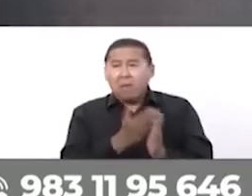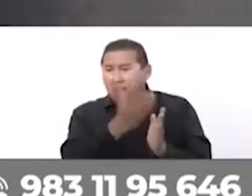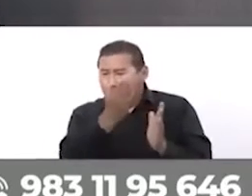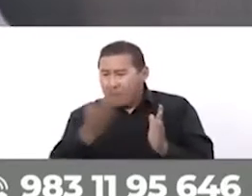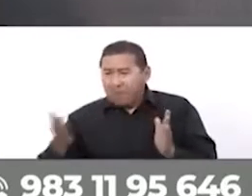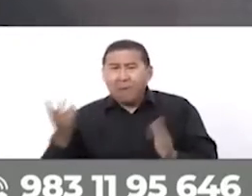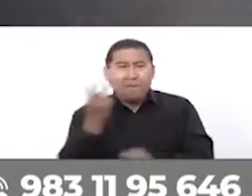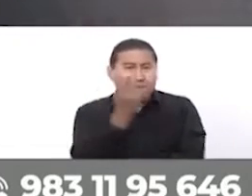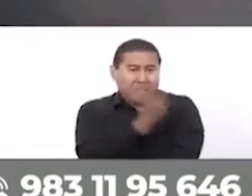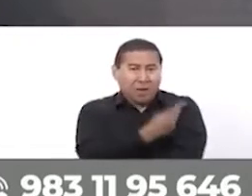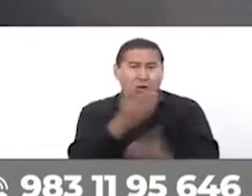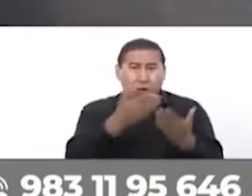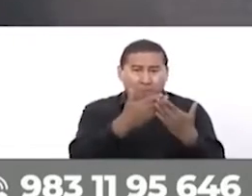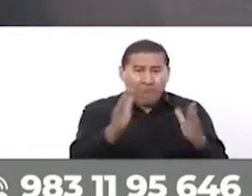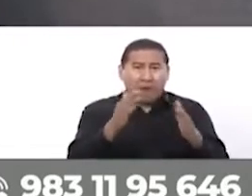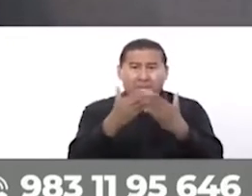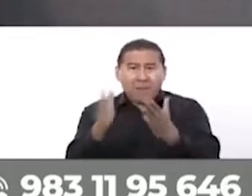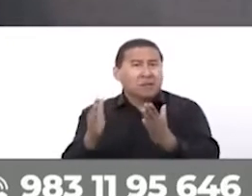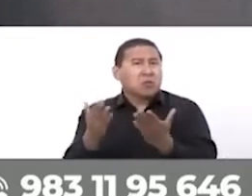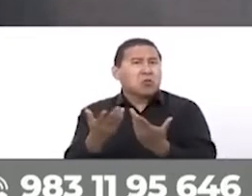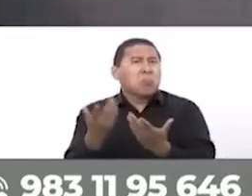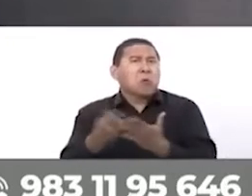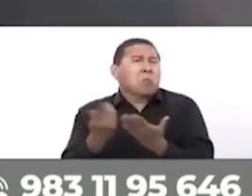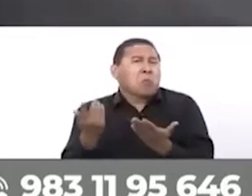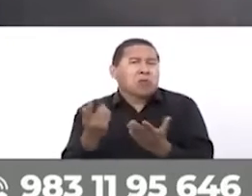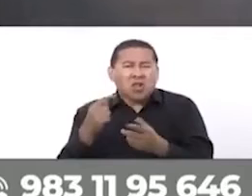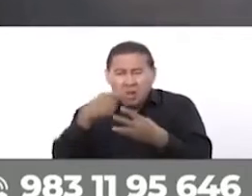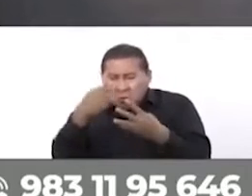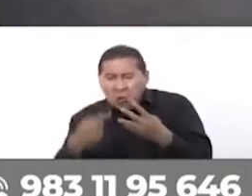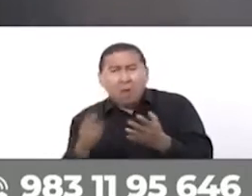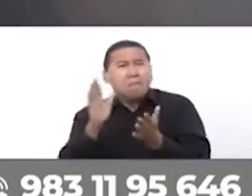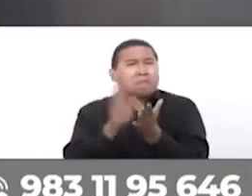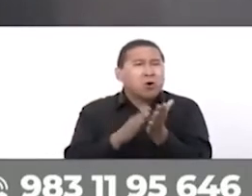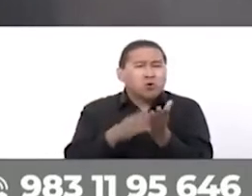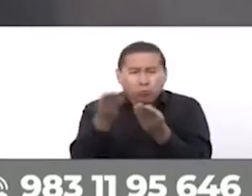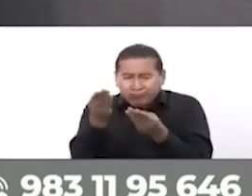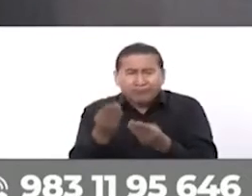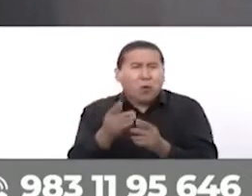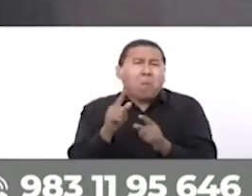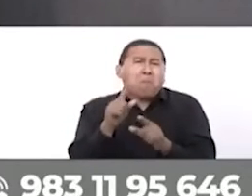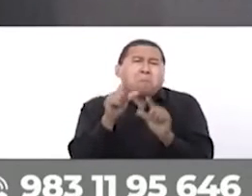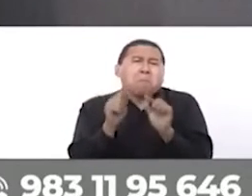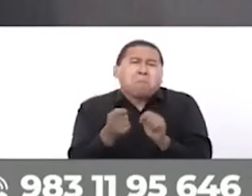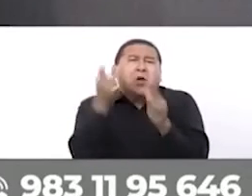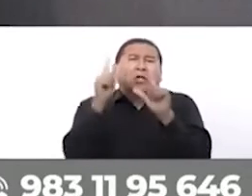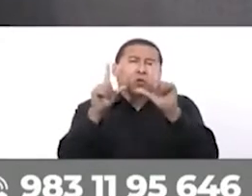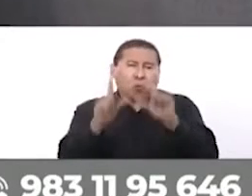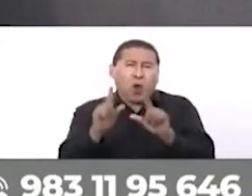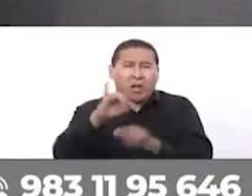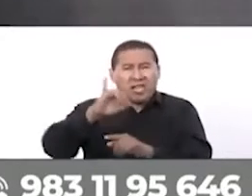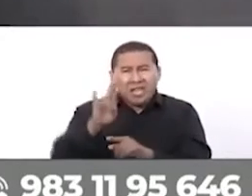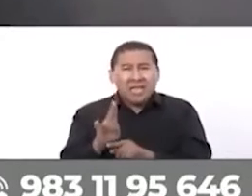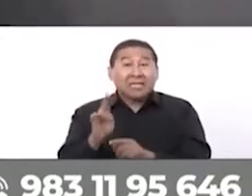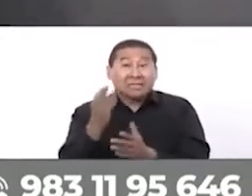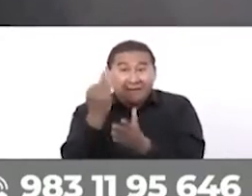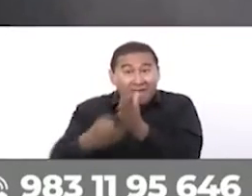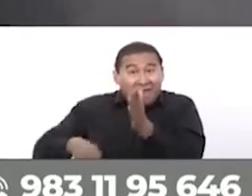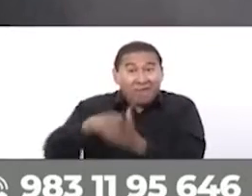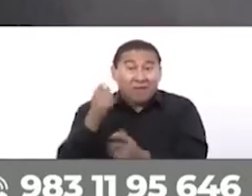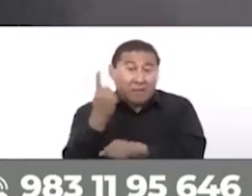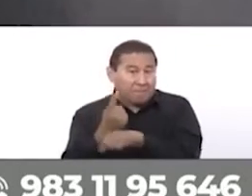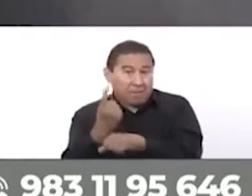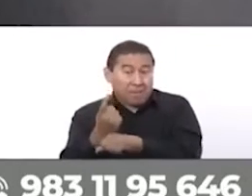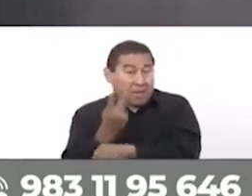abierta con el mínimo de requisitos acudan a vacunarse quienes no se han vacunado de la primera